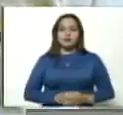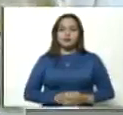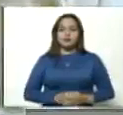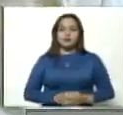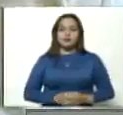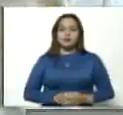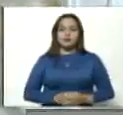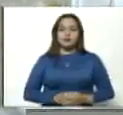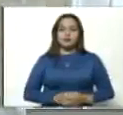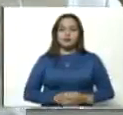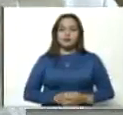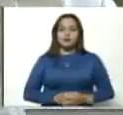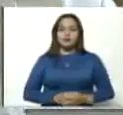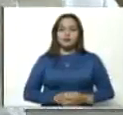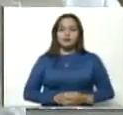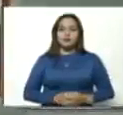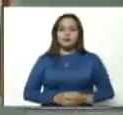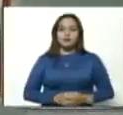Buenos días.